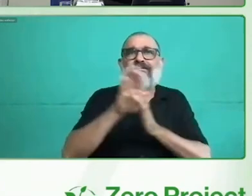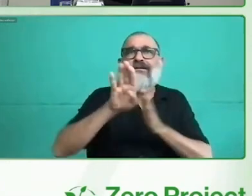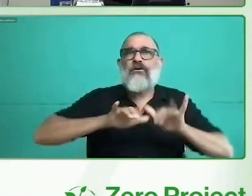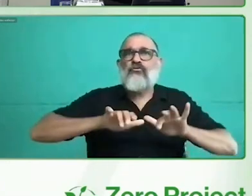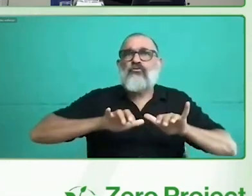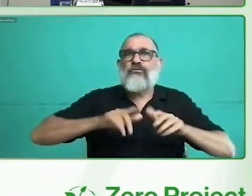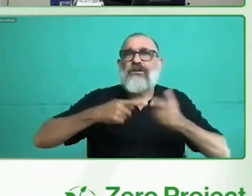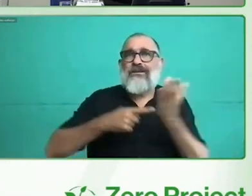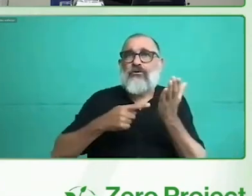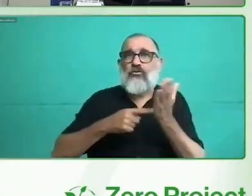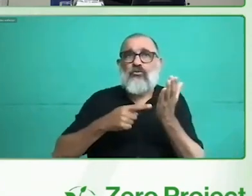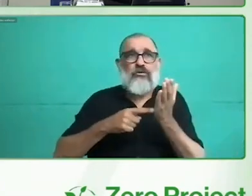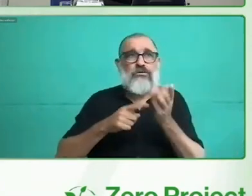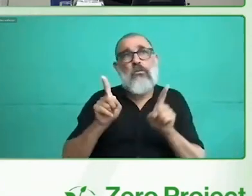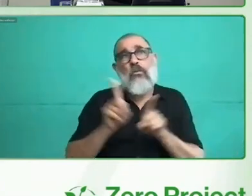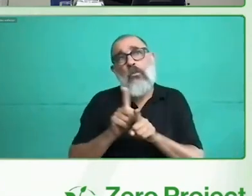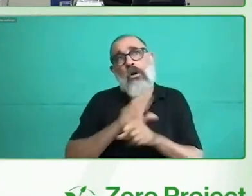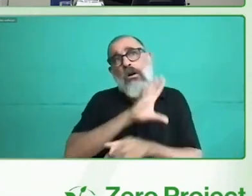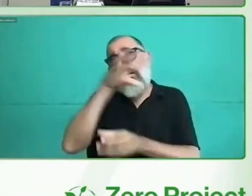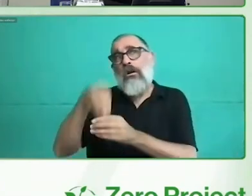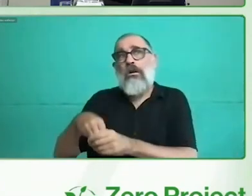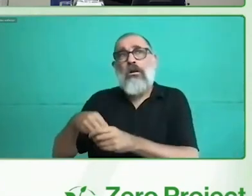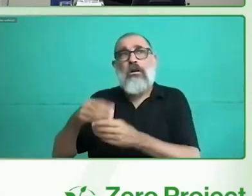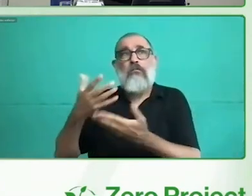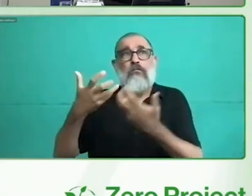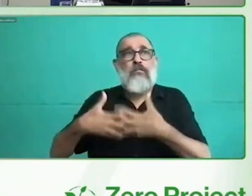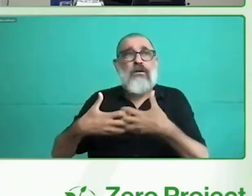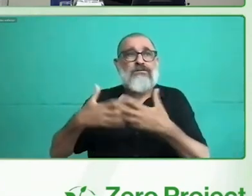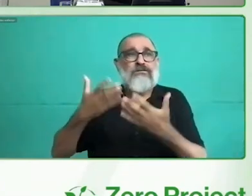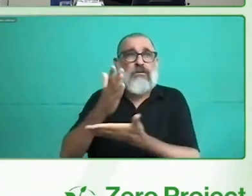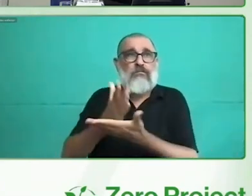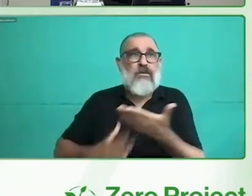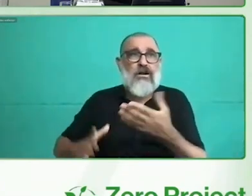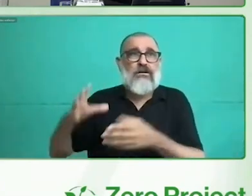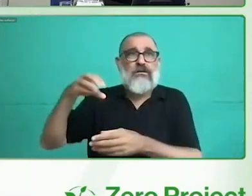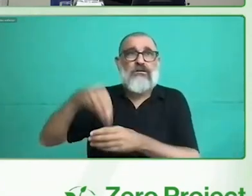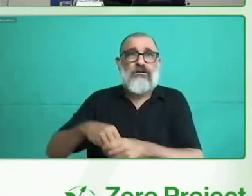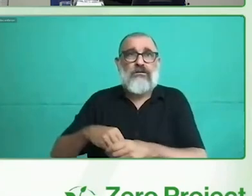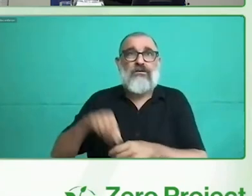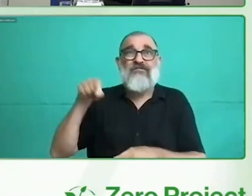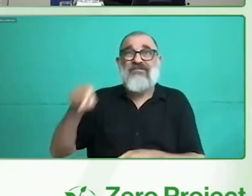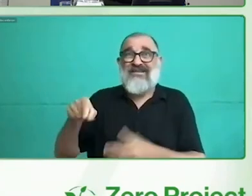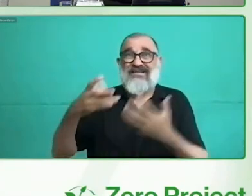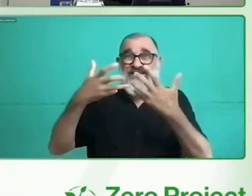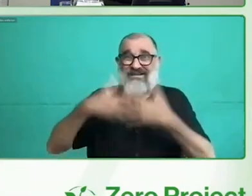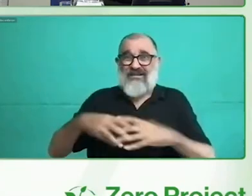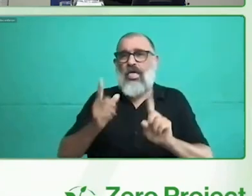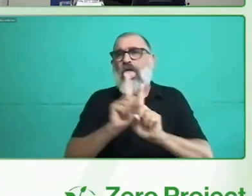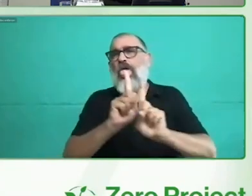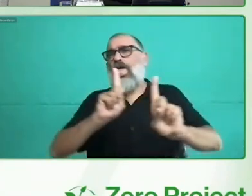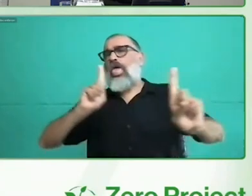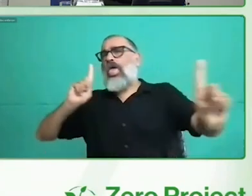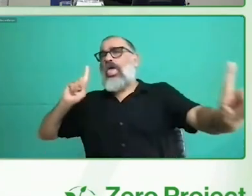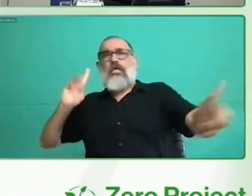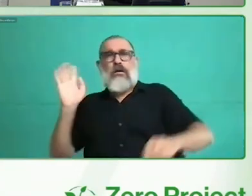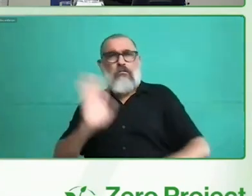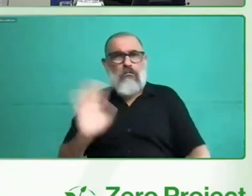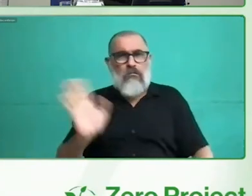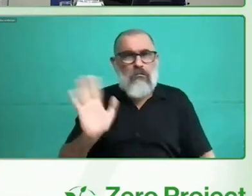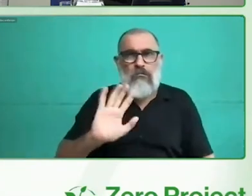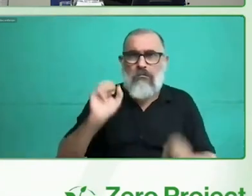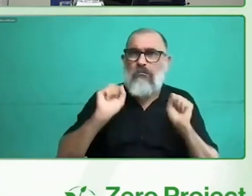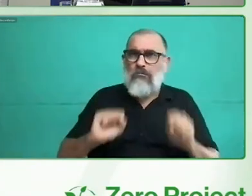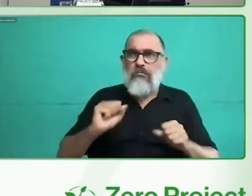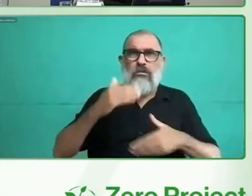las barreras y cómo avanzar en materia de inclusión digital? Es que también apoyamos a los países en este proyecto a entender cómo